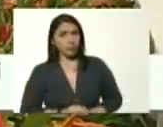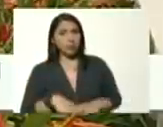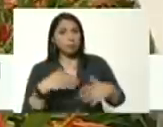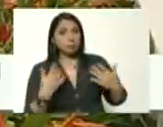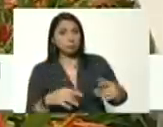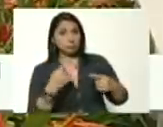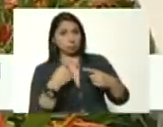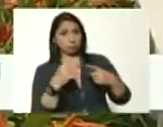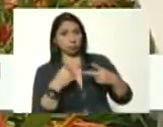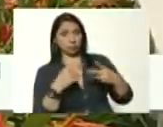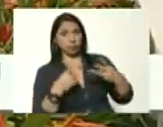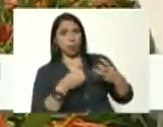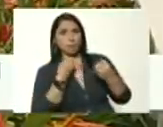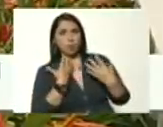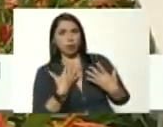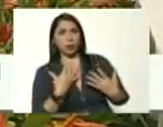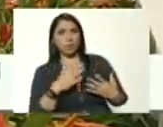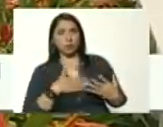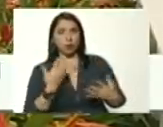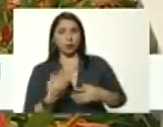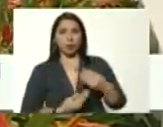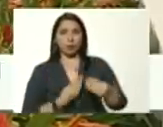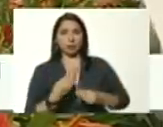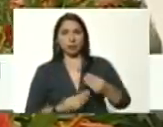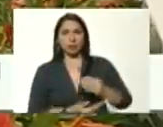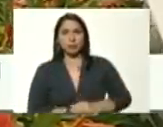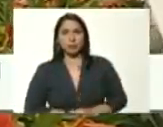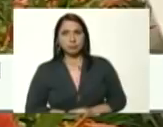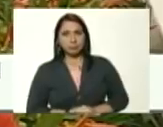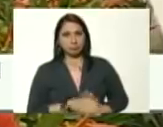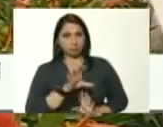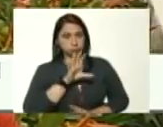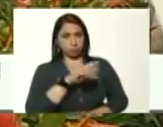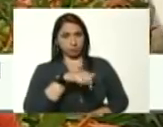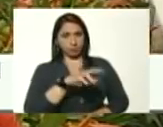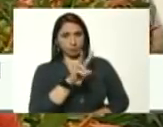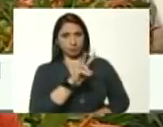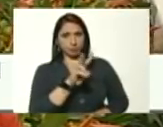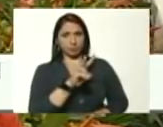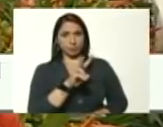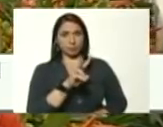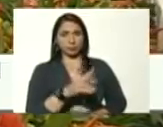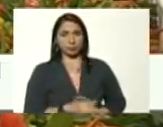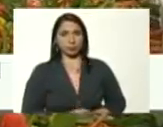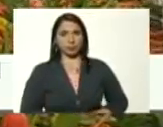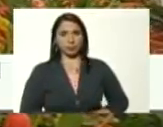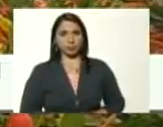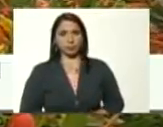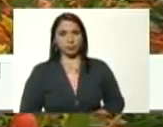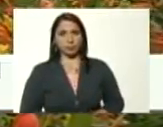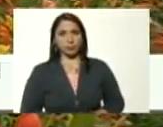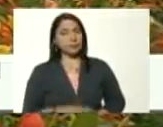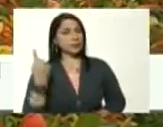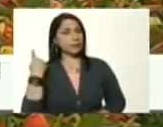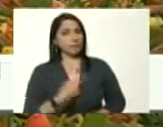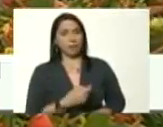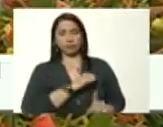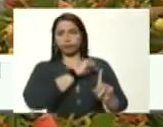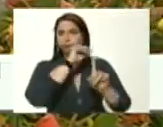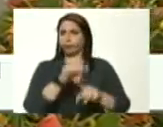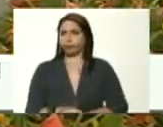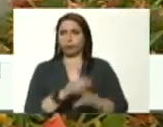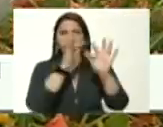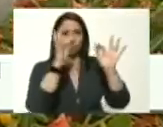buenas muchas cosas buenas se pueden hacer desde la república y desde nuestro estado pero tenemos que derrotar con